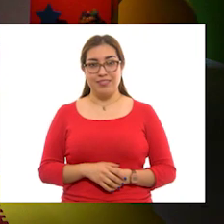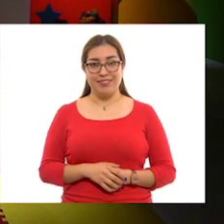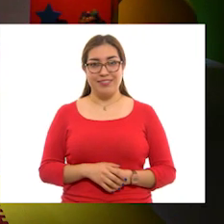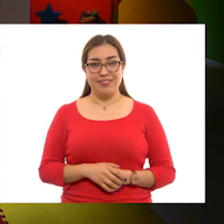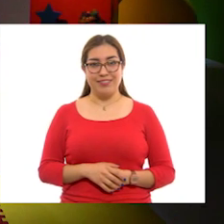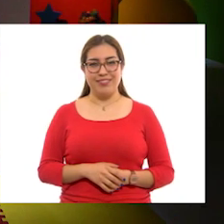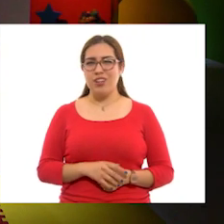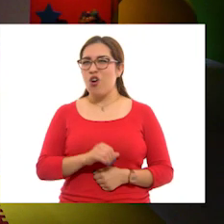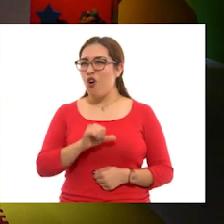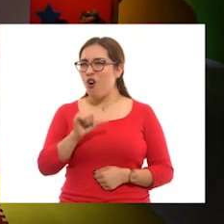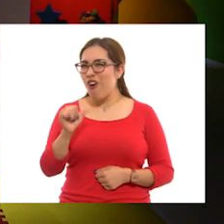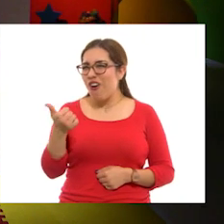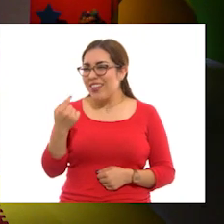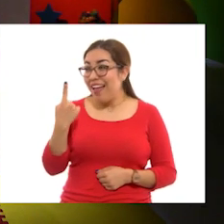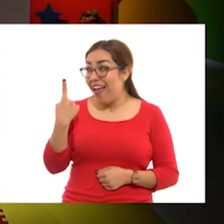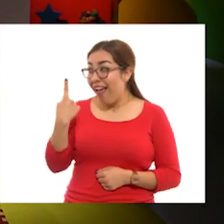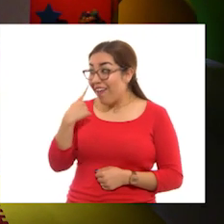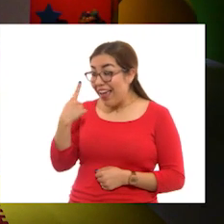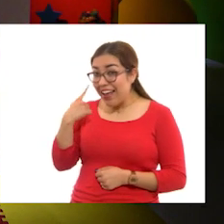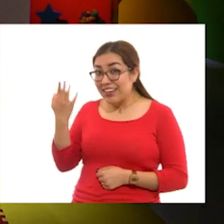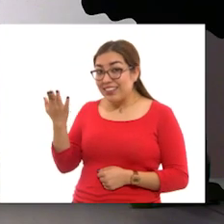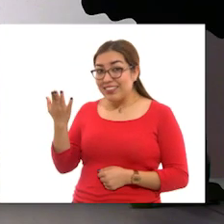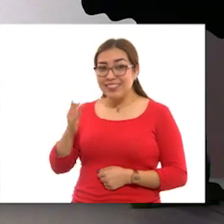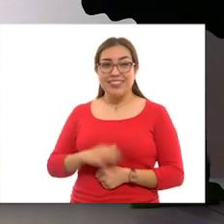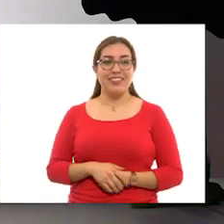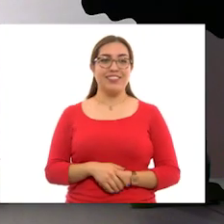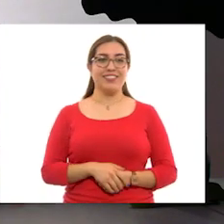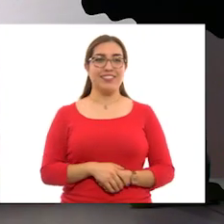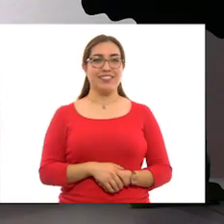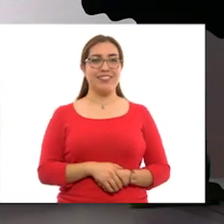¡Otra pista, Moni! ¡Claro! ¡Ahí va!